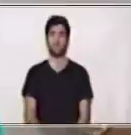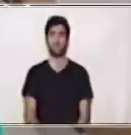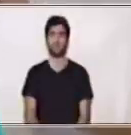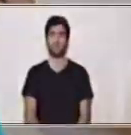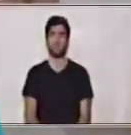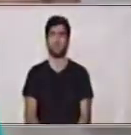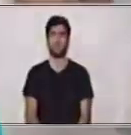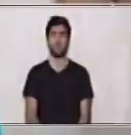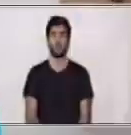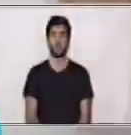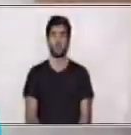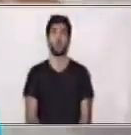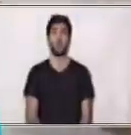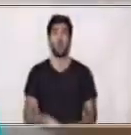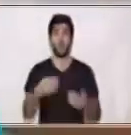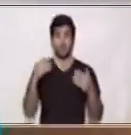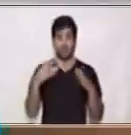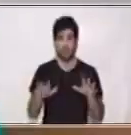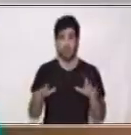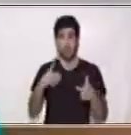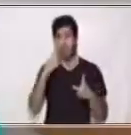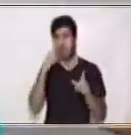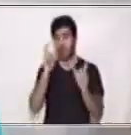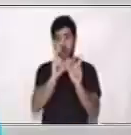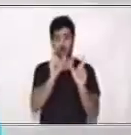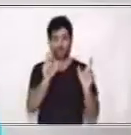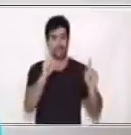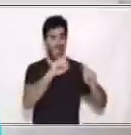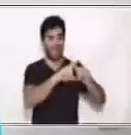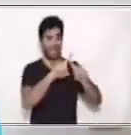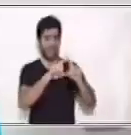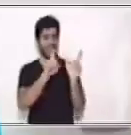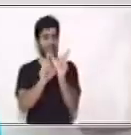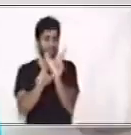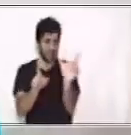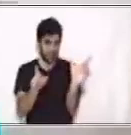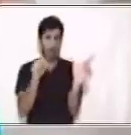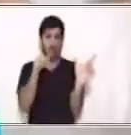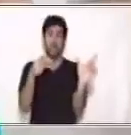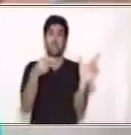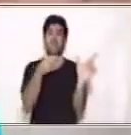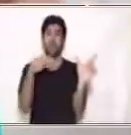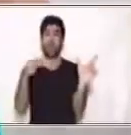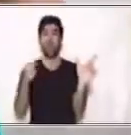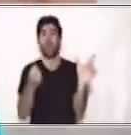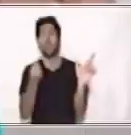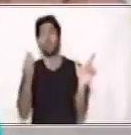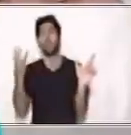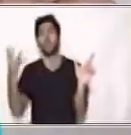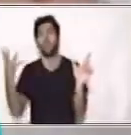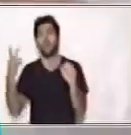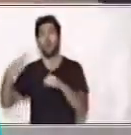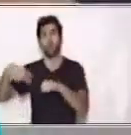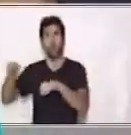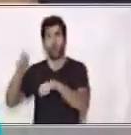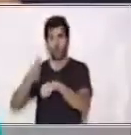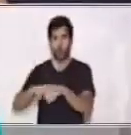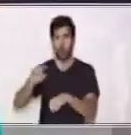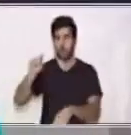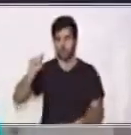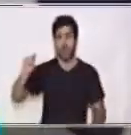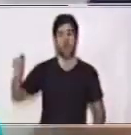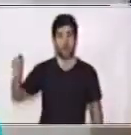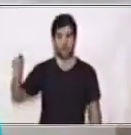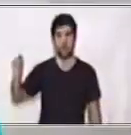5x. Mire, y se acabaron los términos. Coloco igual, porque aquí yo ya coloqué todos